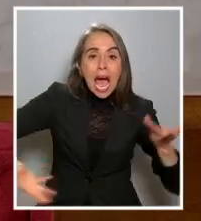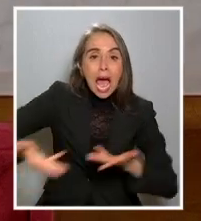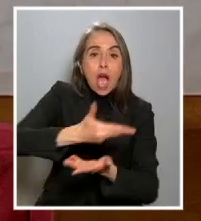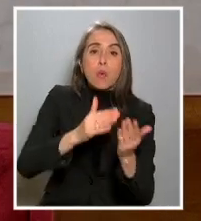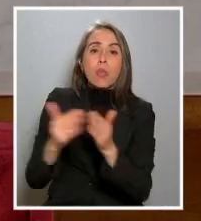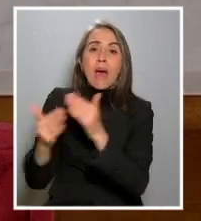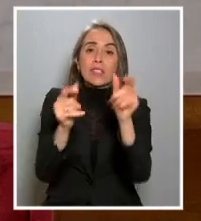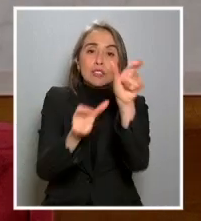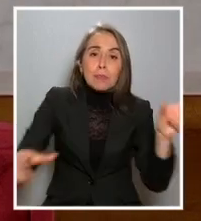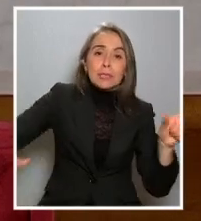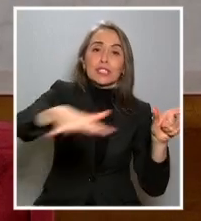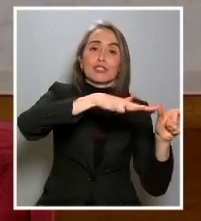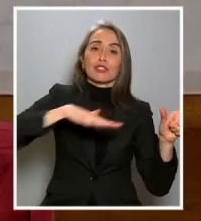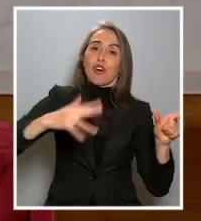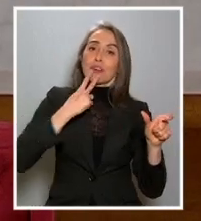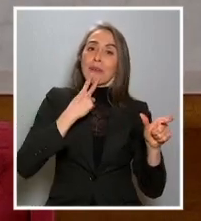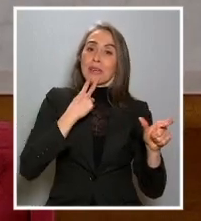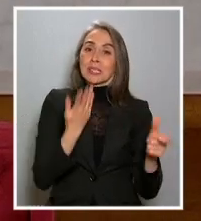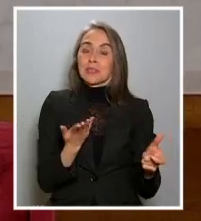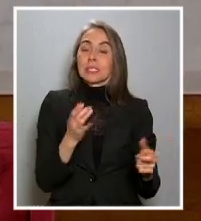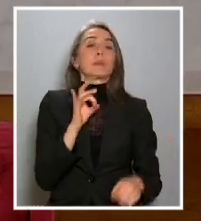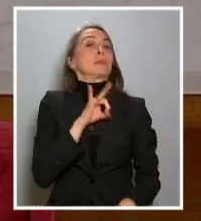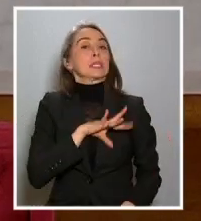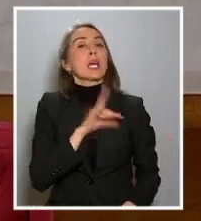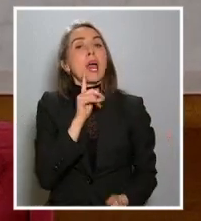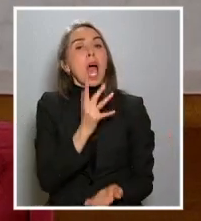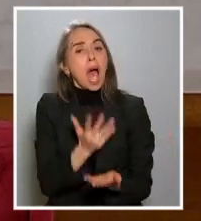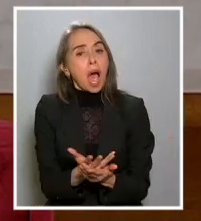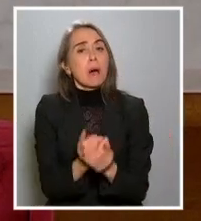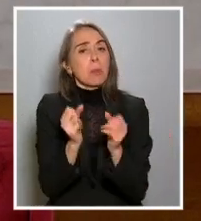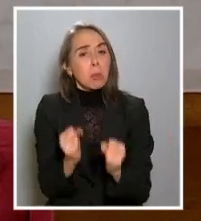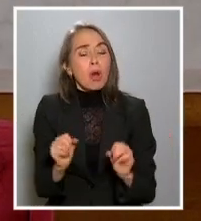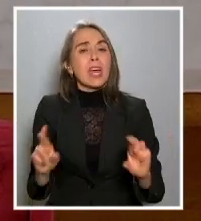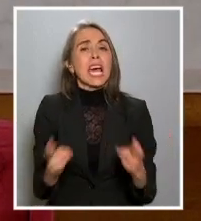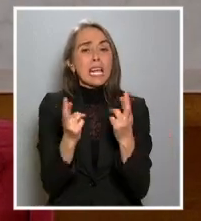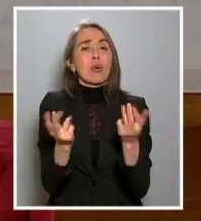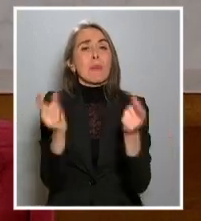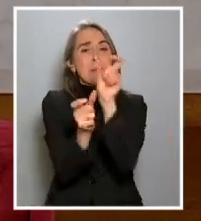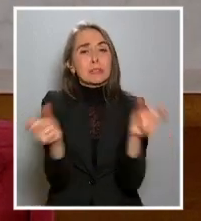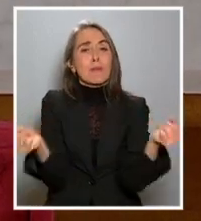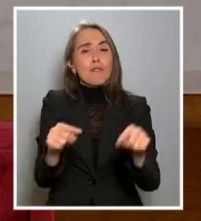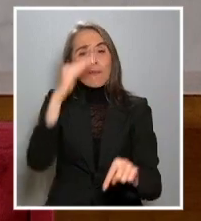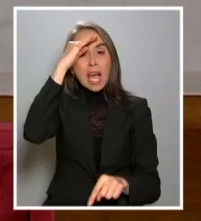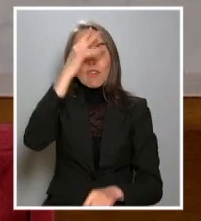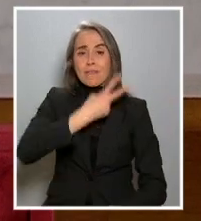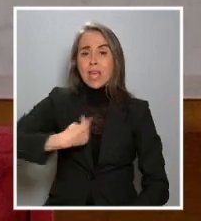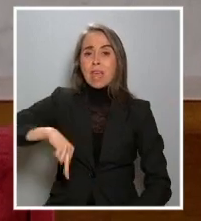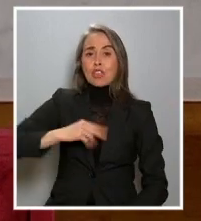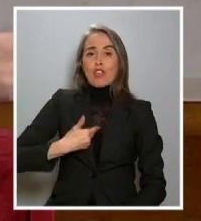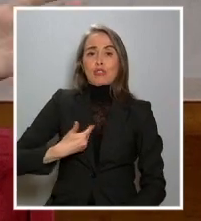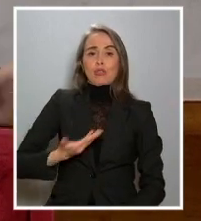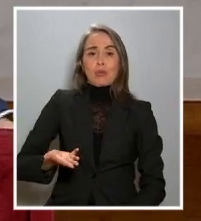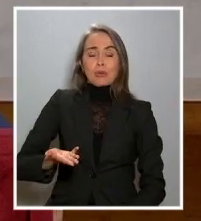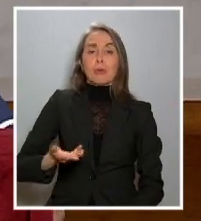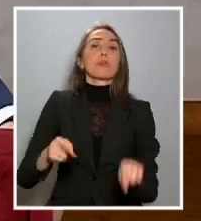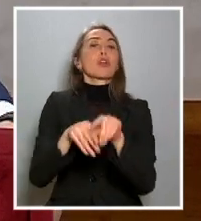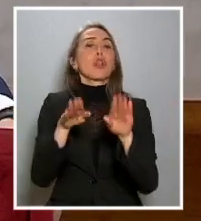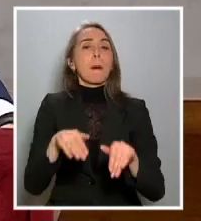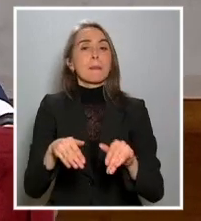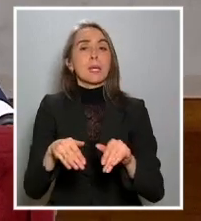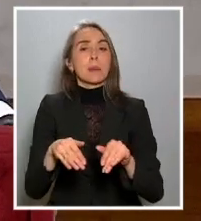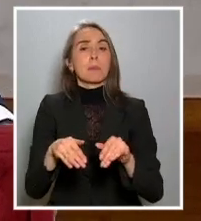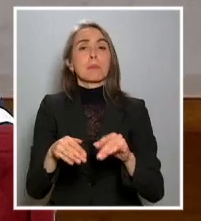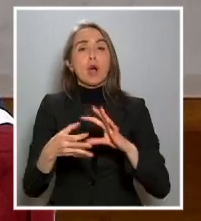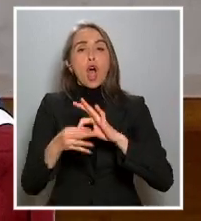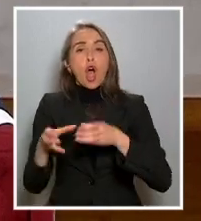las comunidades. En Chile tenemos y podemos recuperar la confianza en nosotros. Lo mismo sucede con las